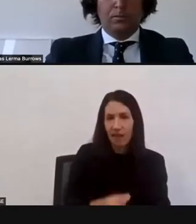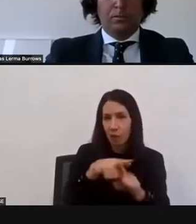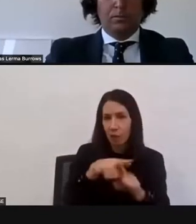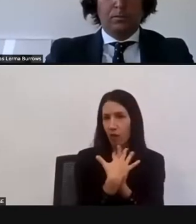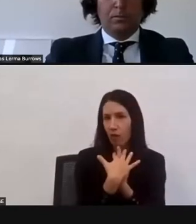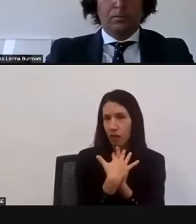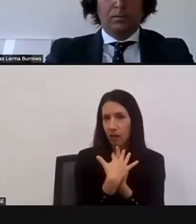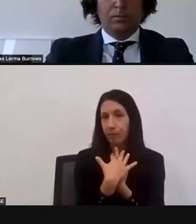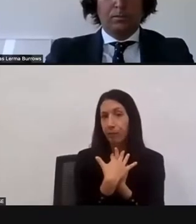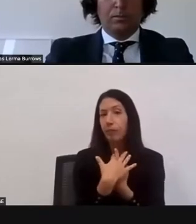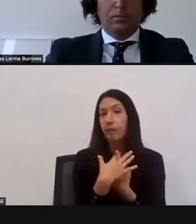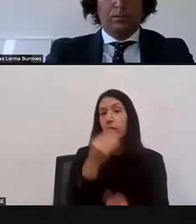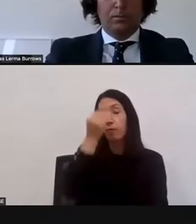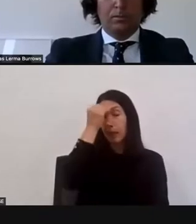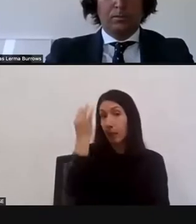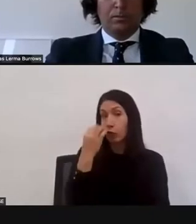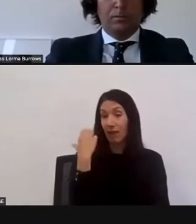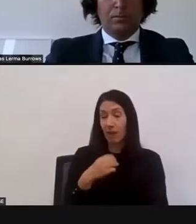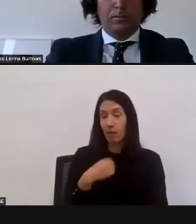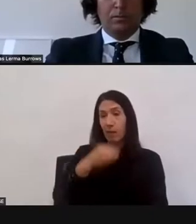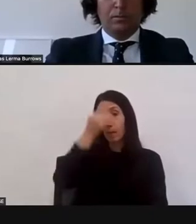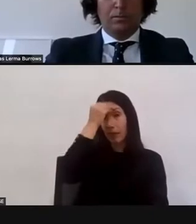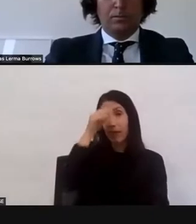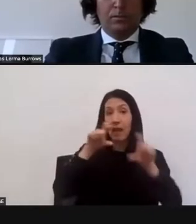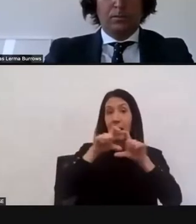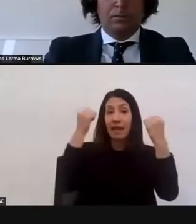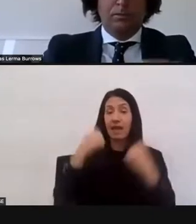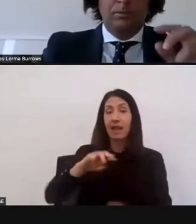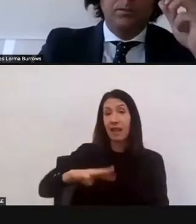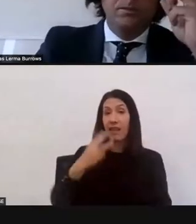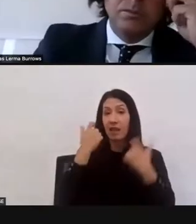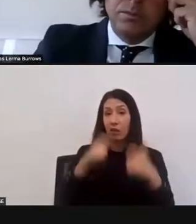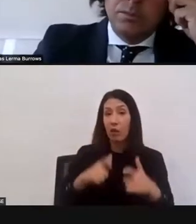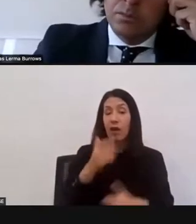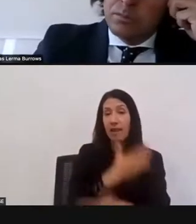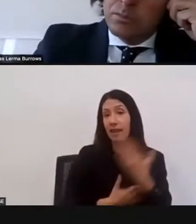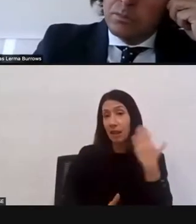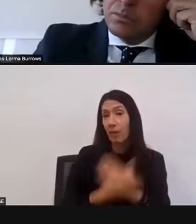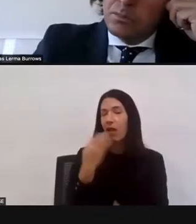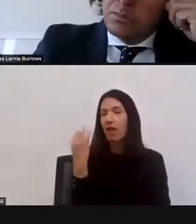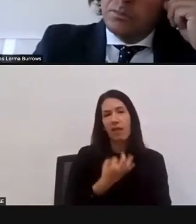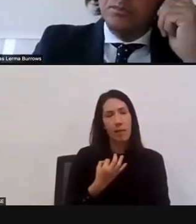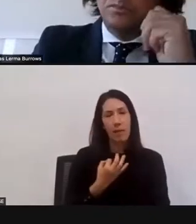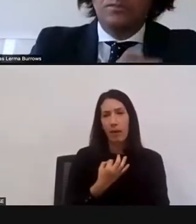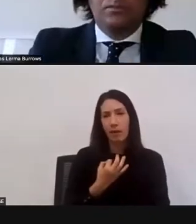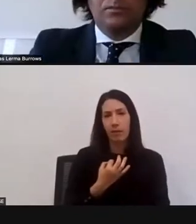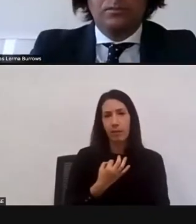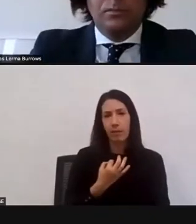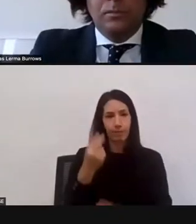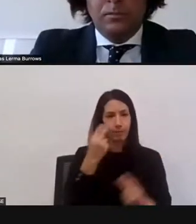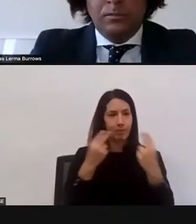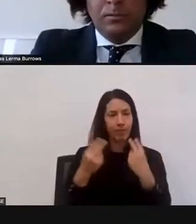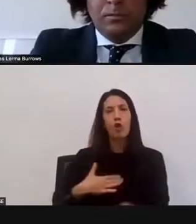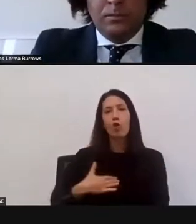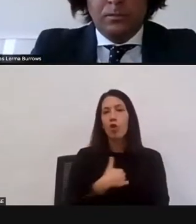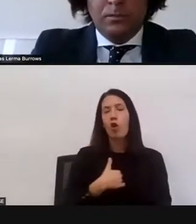sentido, consideramos que las entidades del tercer sector, de la discapacidad, tenemos que ser vistas como